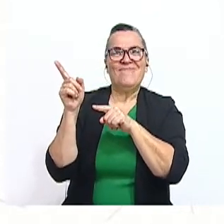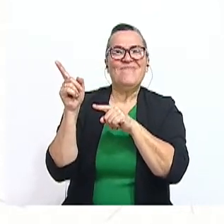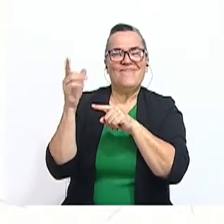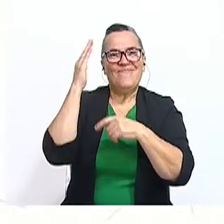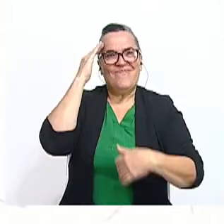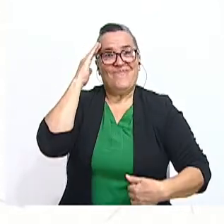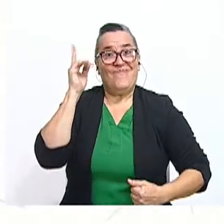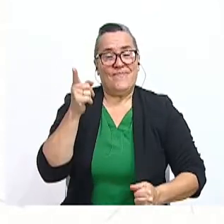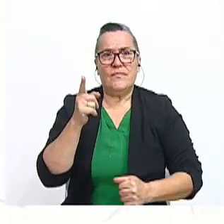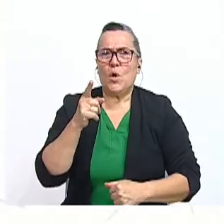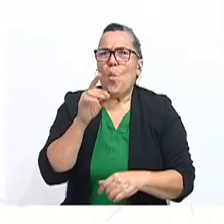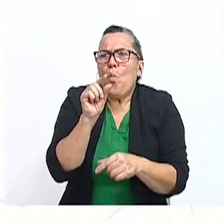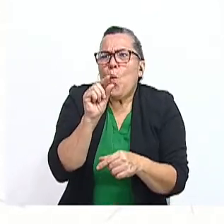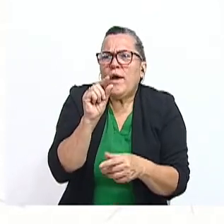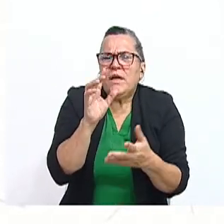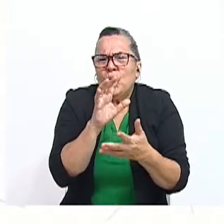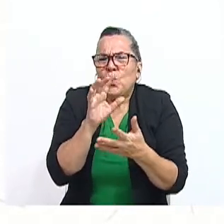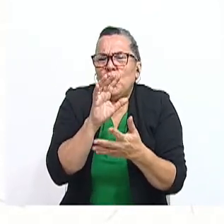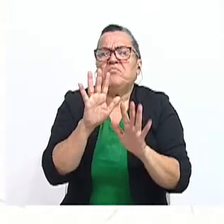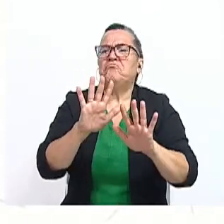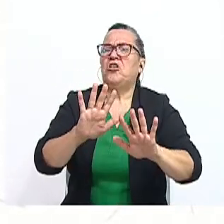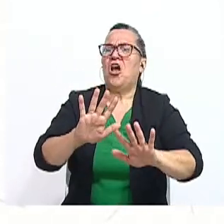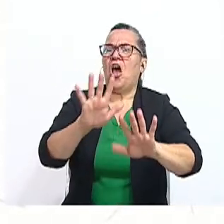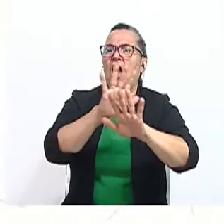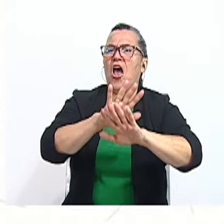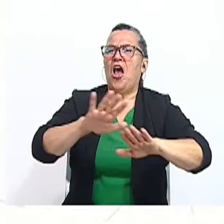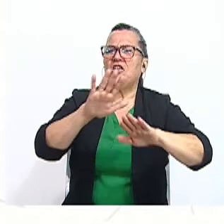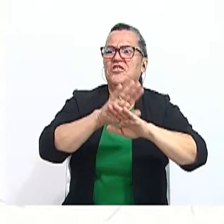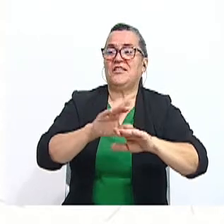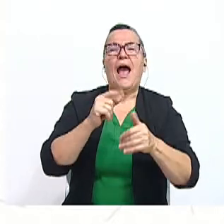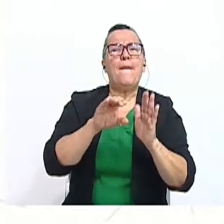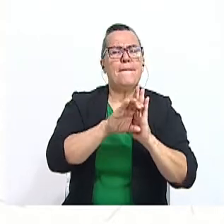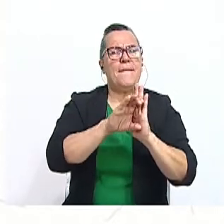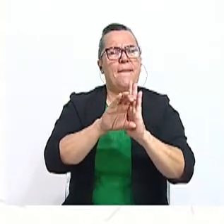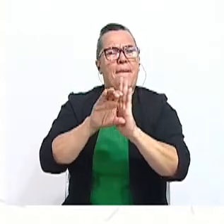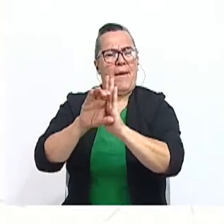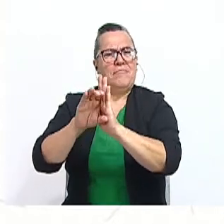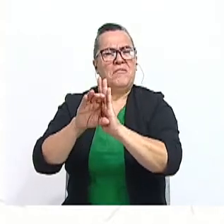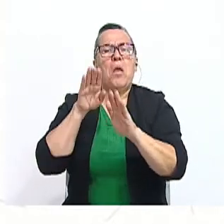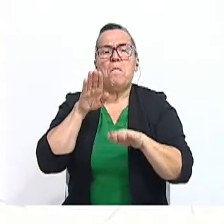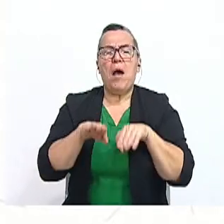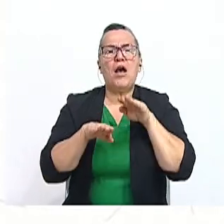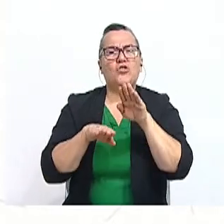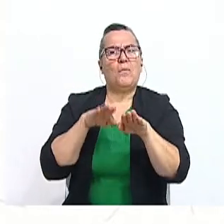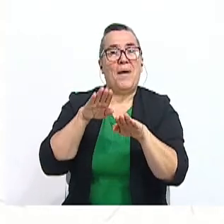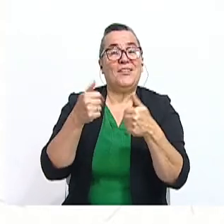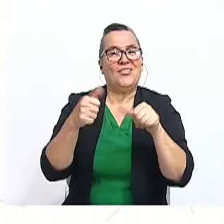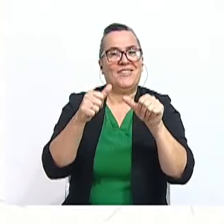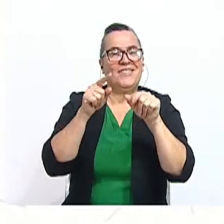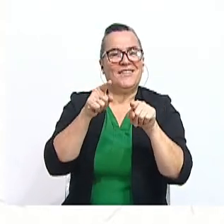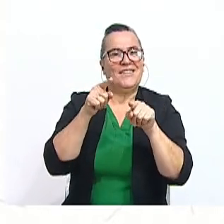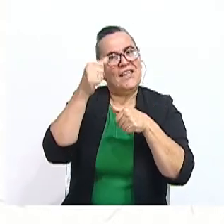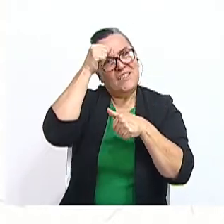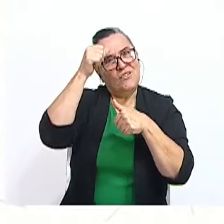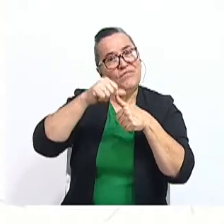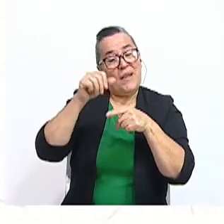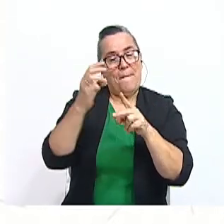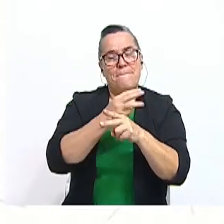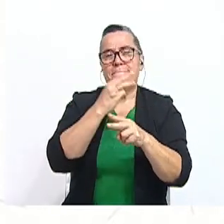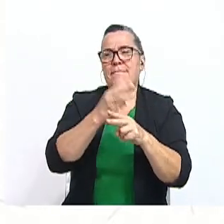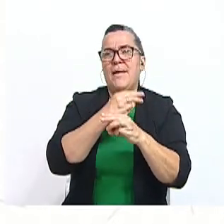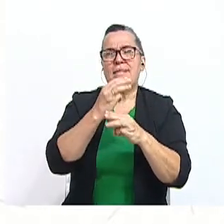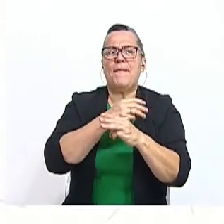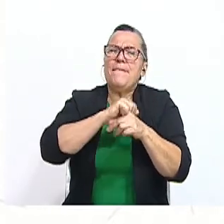que sí. Si están un poquitito confusos, tranquilos. Para eso hay más ejemplos y vamos con calma, pasito a pasito, ¿de acuerdo? Recordemos, la matemática es